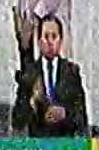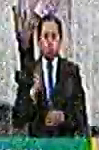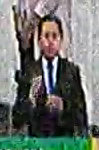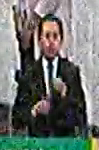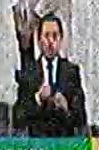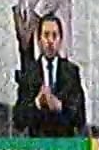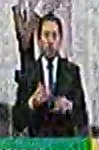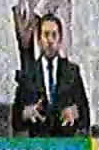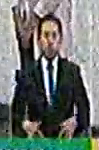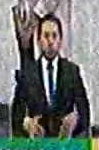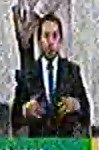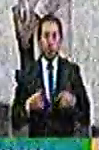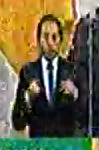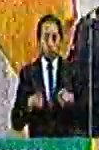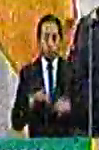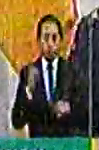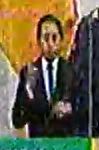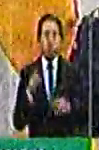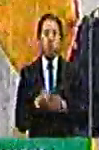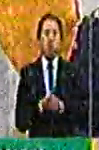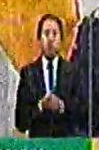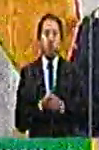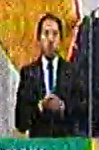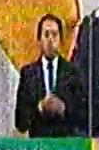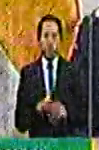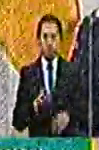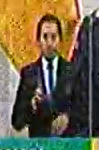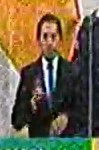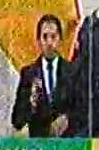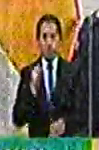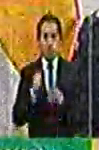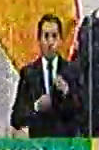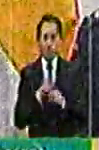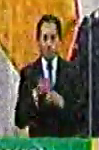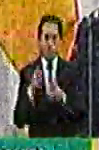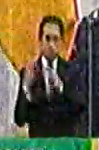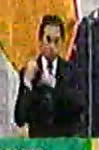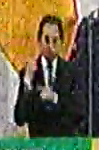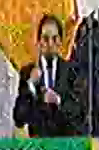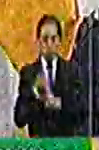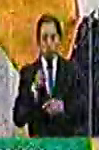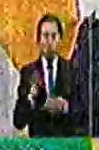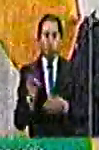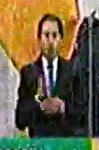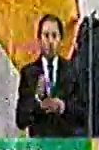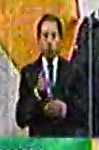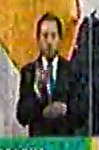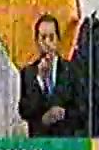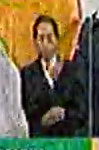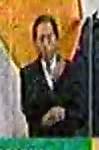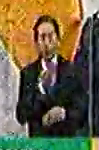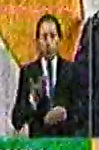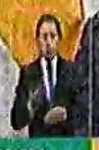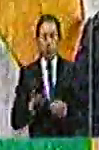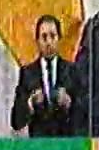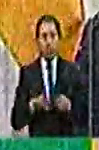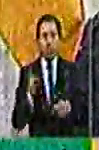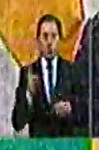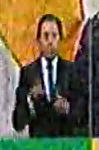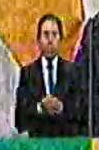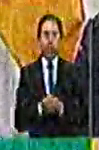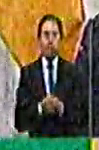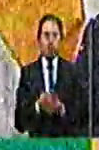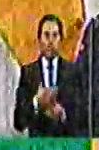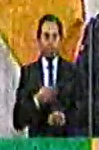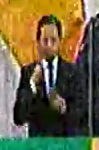años de vida estatal que a los 30 años desempeña la función de presidenta de Bolivia. Para